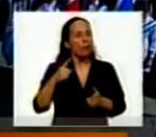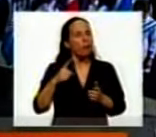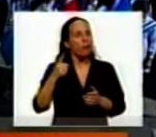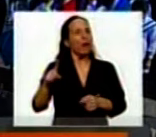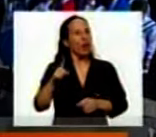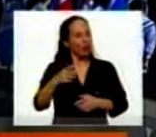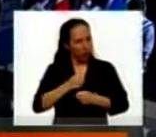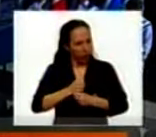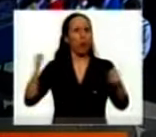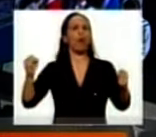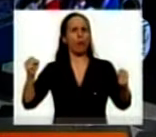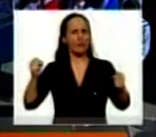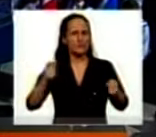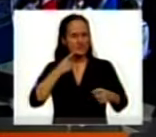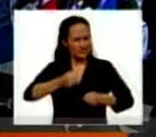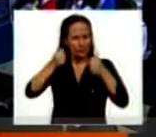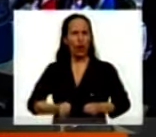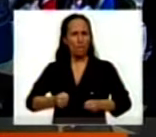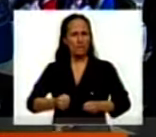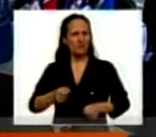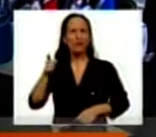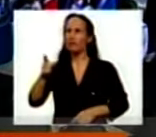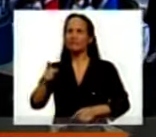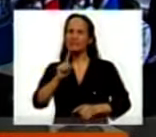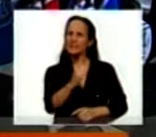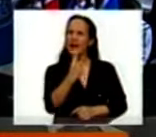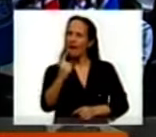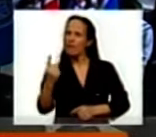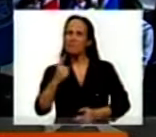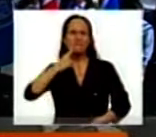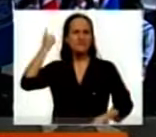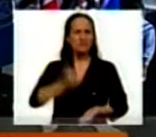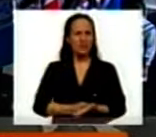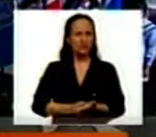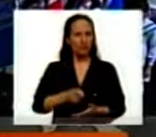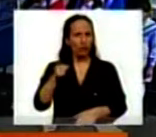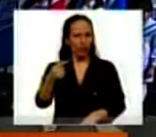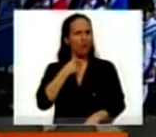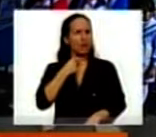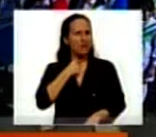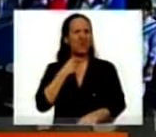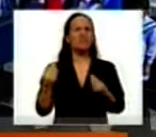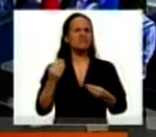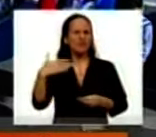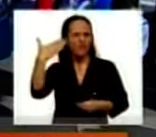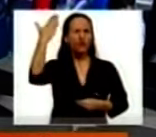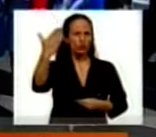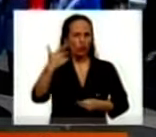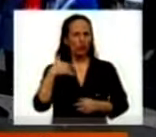convicción fue más fuerte y la decisión de cada uno de ellos de ser protagonista de su